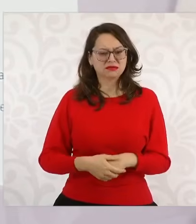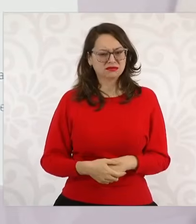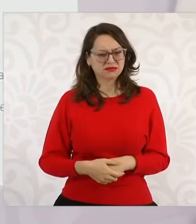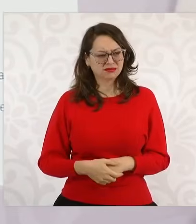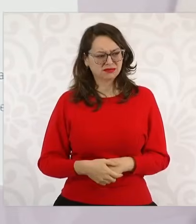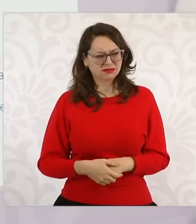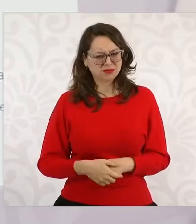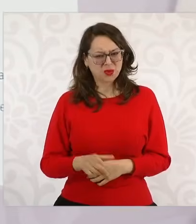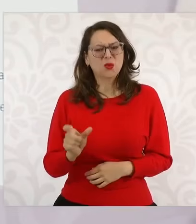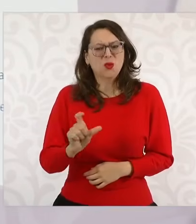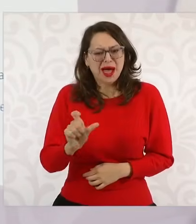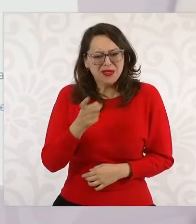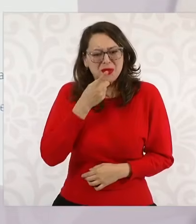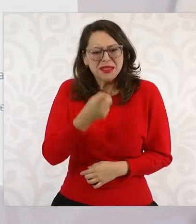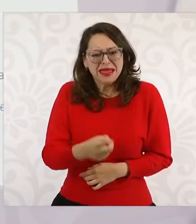Y entonces,